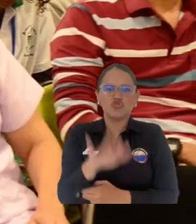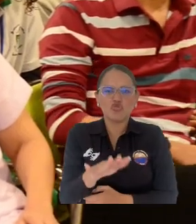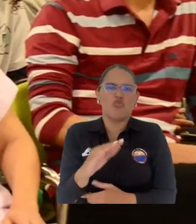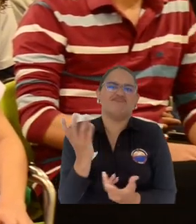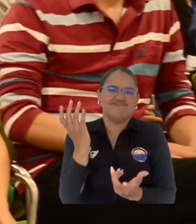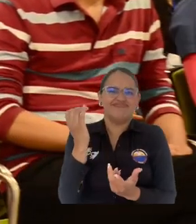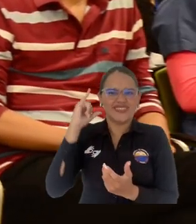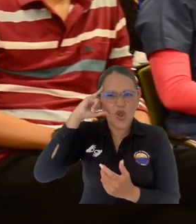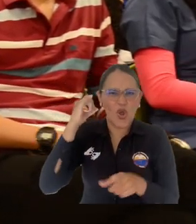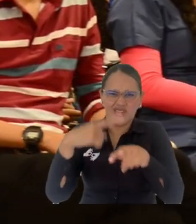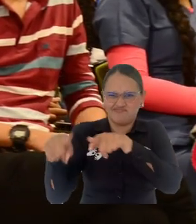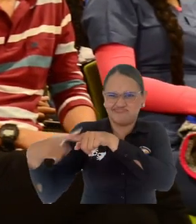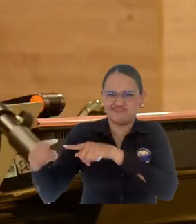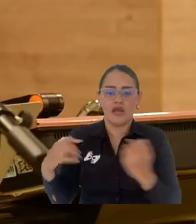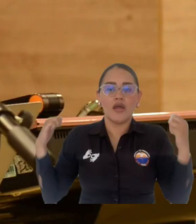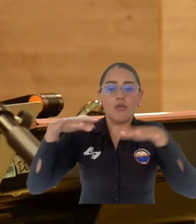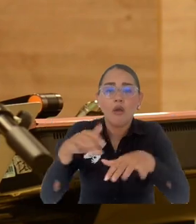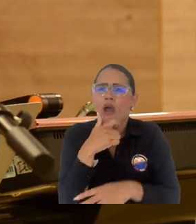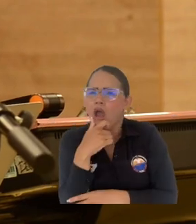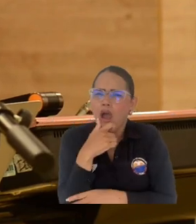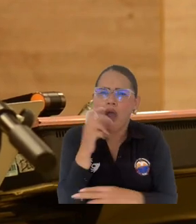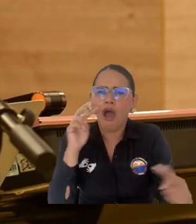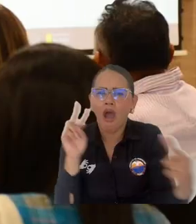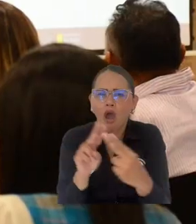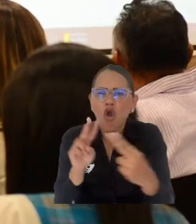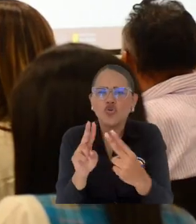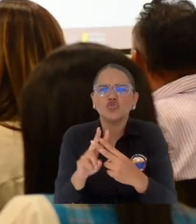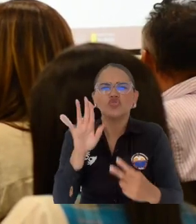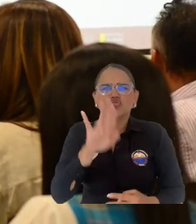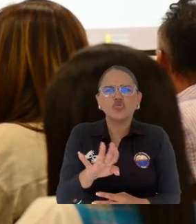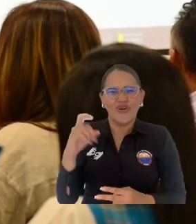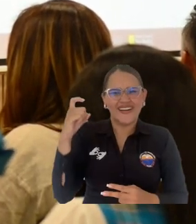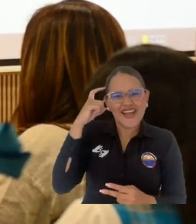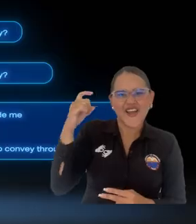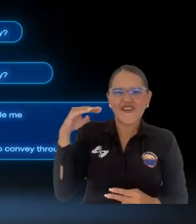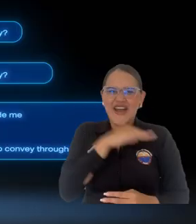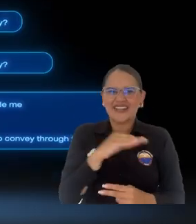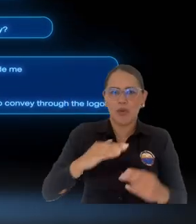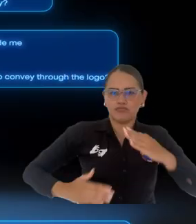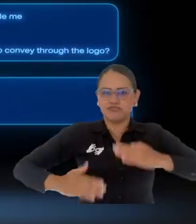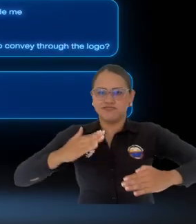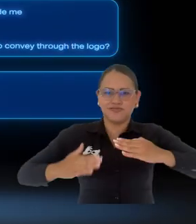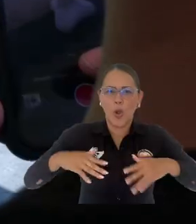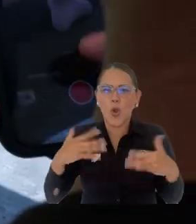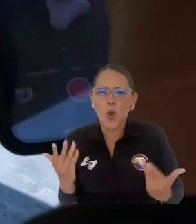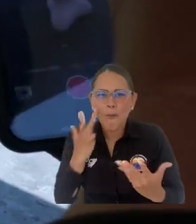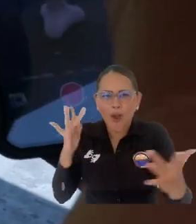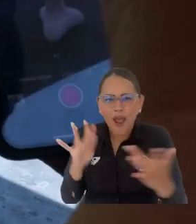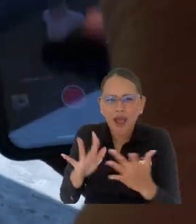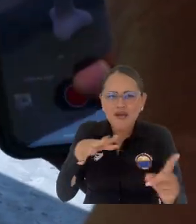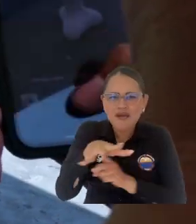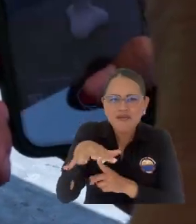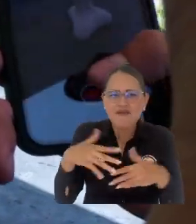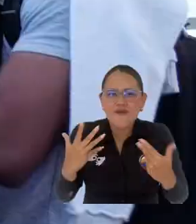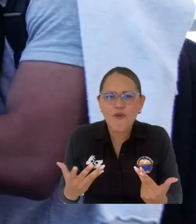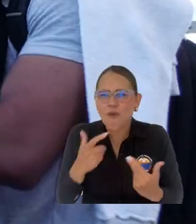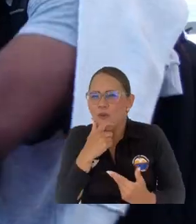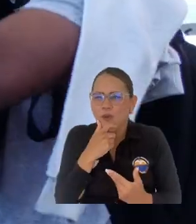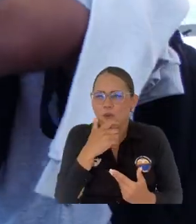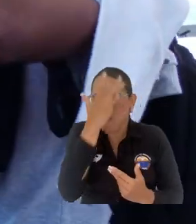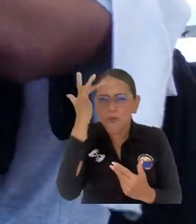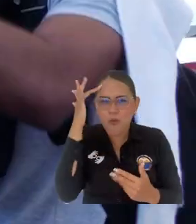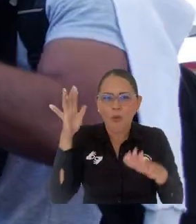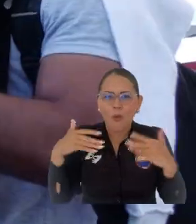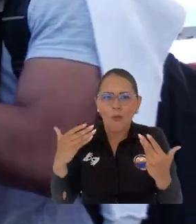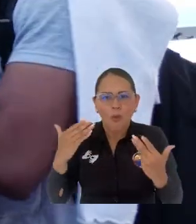área de la psicología asistentes también conocieron sobre el uso de la inteligencia artificial como método para ser influyentes en la salud